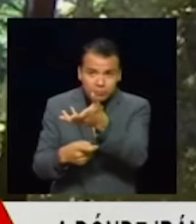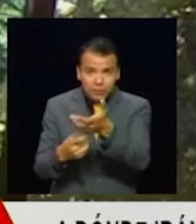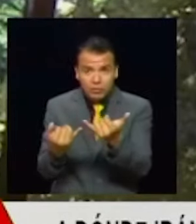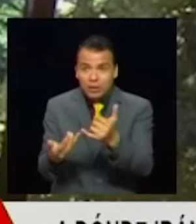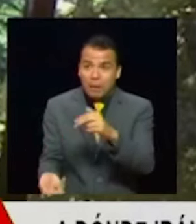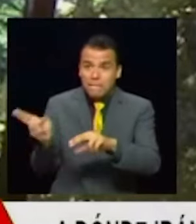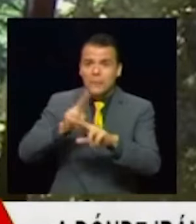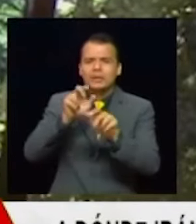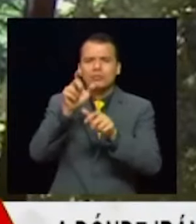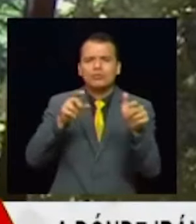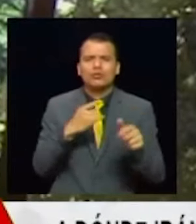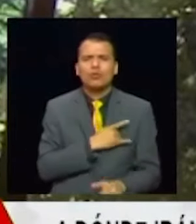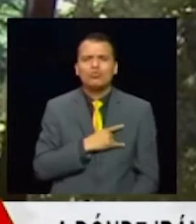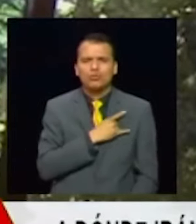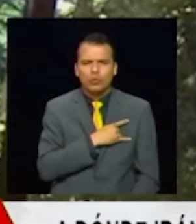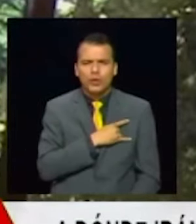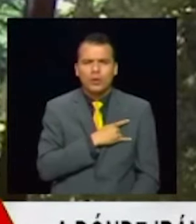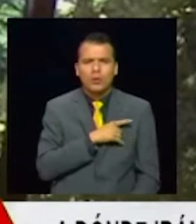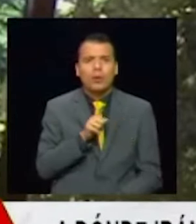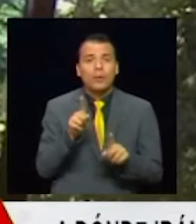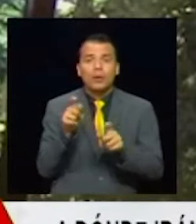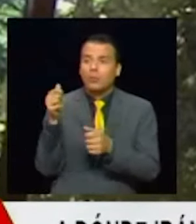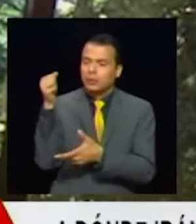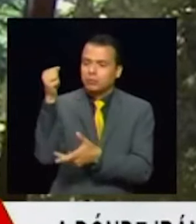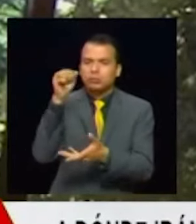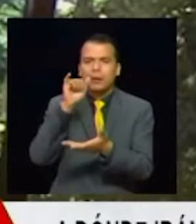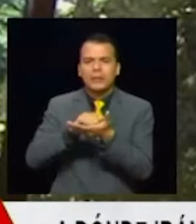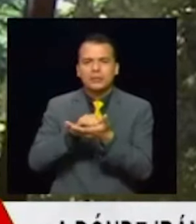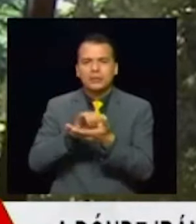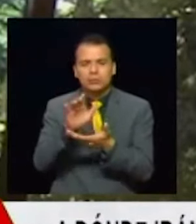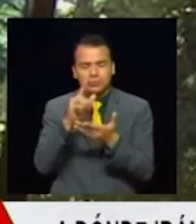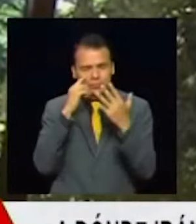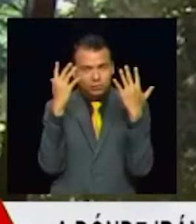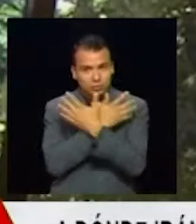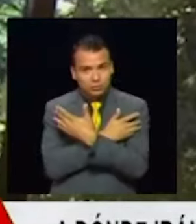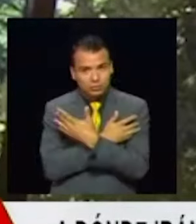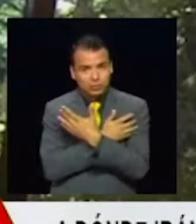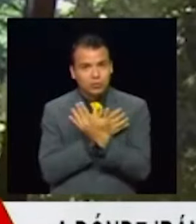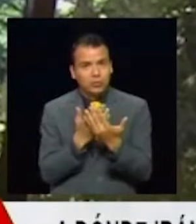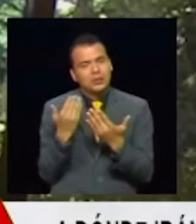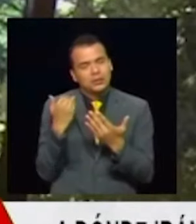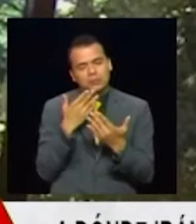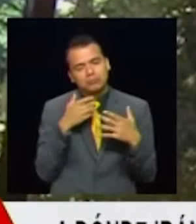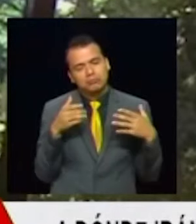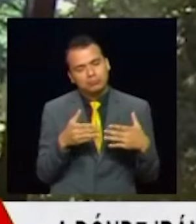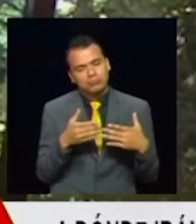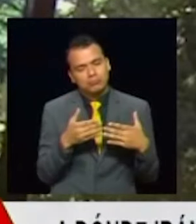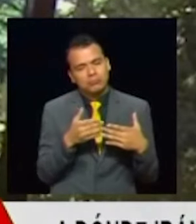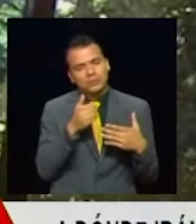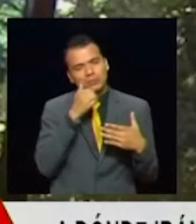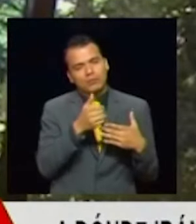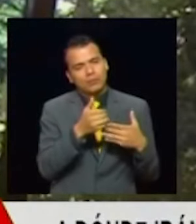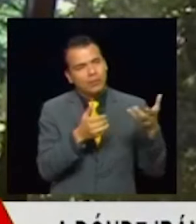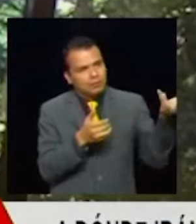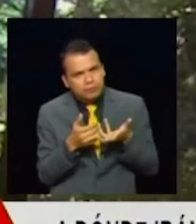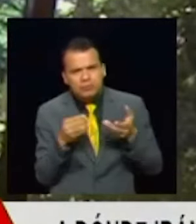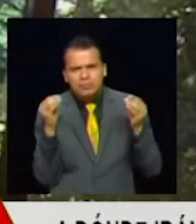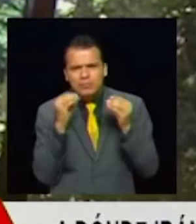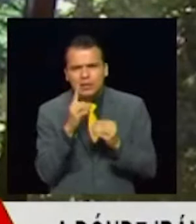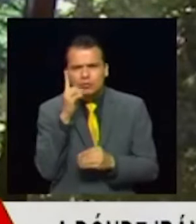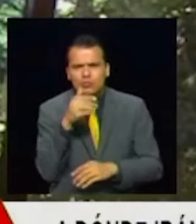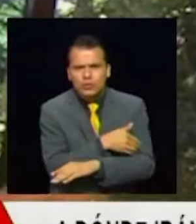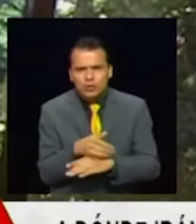sabe pues, que usted no puede coger y mandarle a una EPS de la noche a la mañana 1 millón, 2 millones de usuarios. Las capacidades